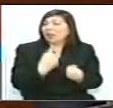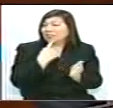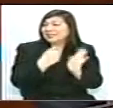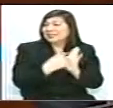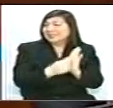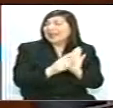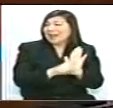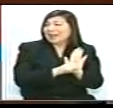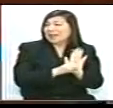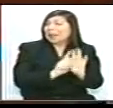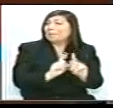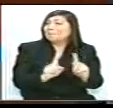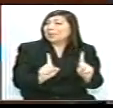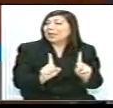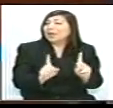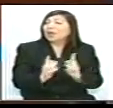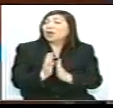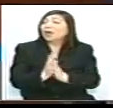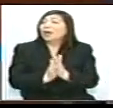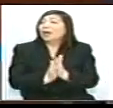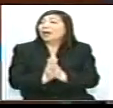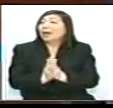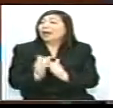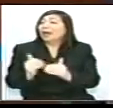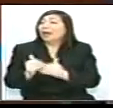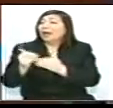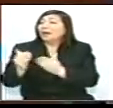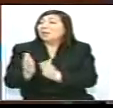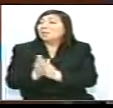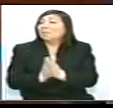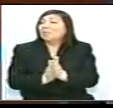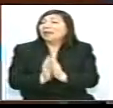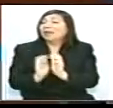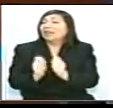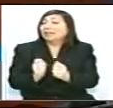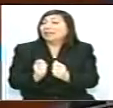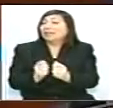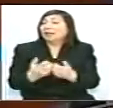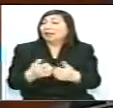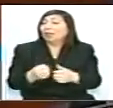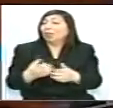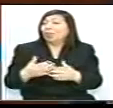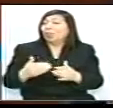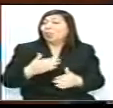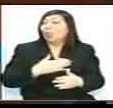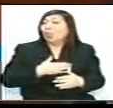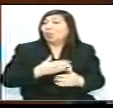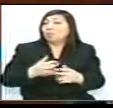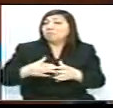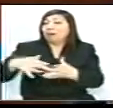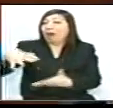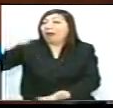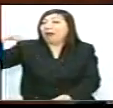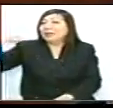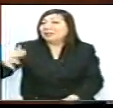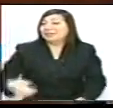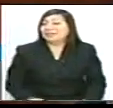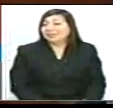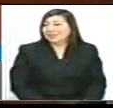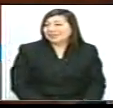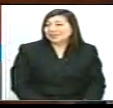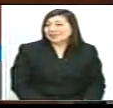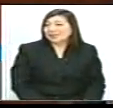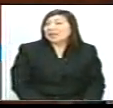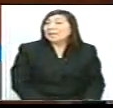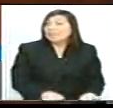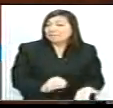modificación. En los beneficios, en la extensión de beneficios que se le quiere dar a las grandes mineras, es un bolsón de dinero. Y